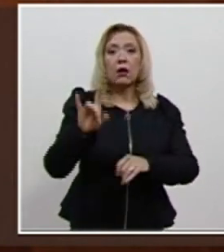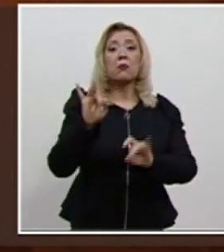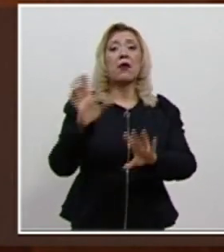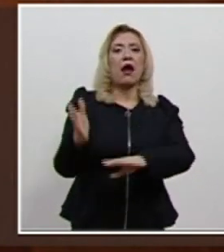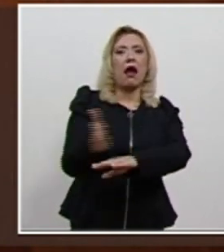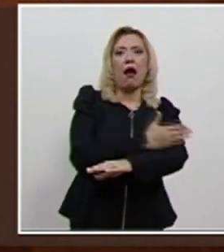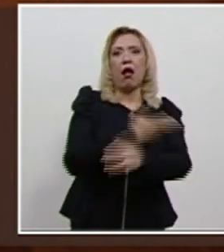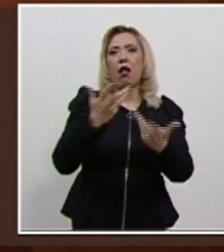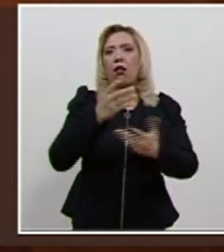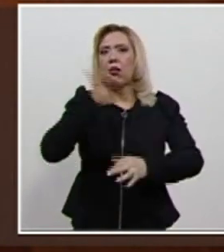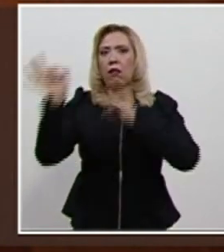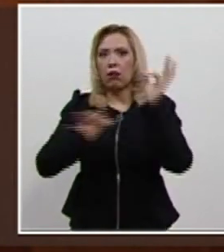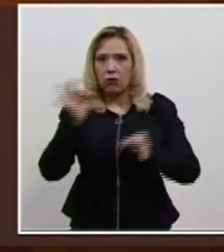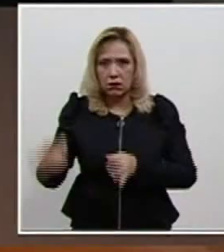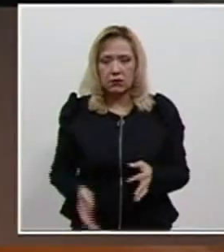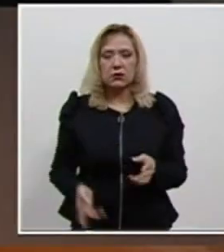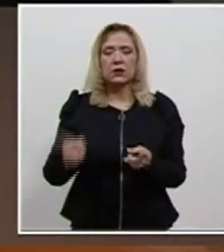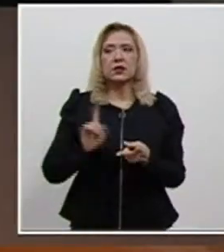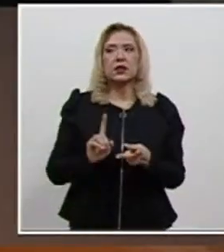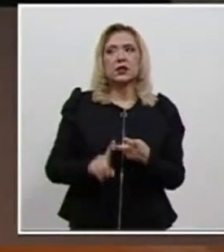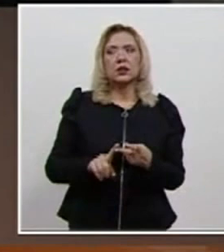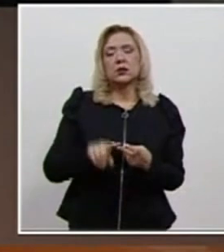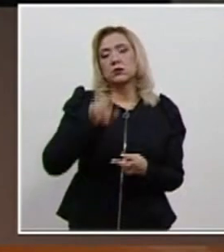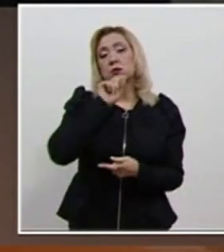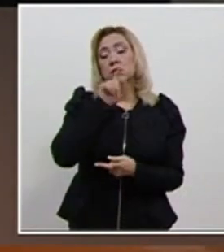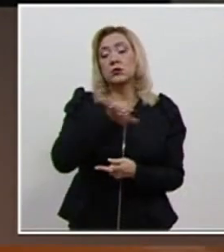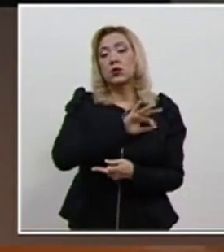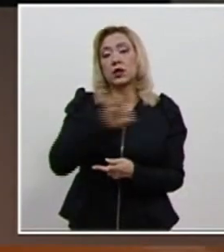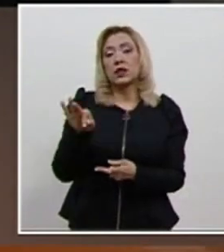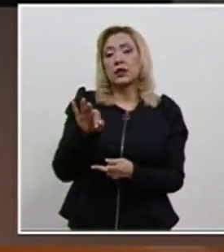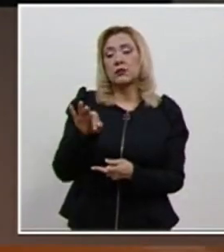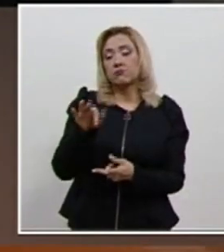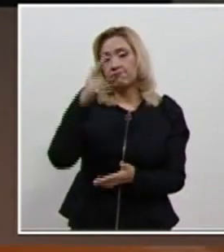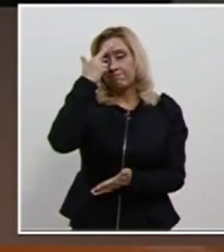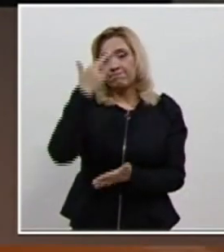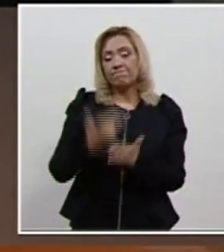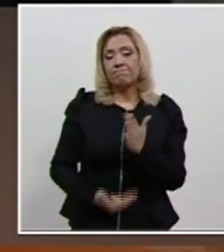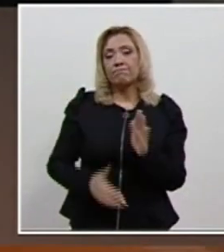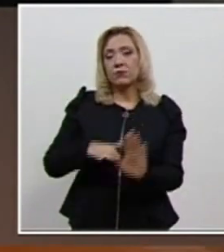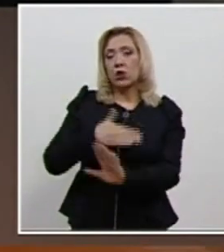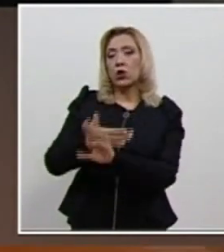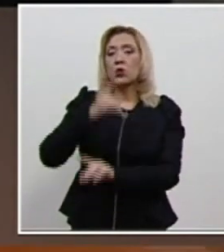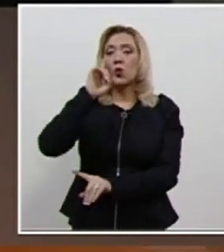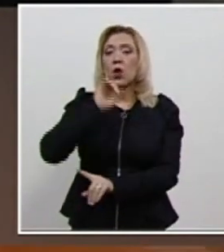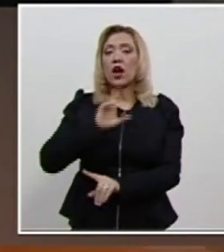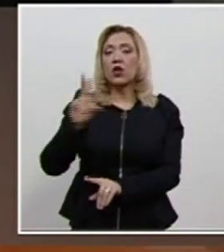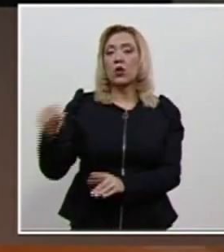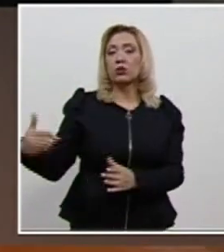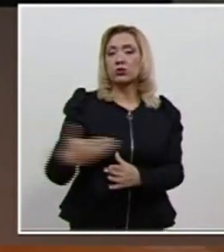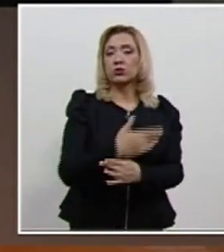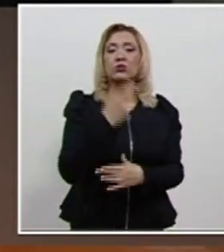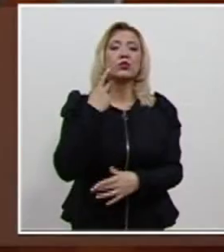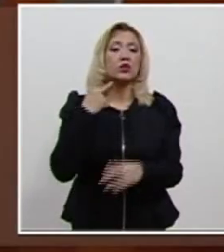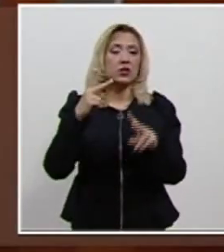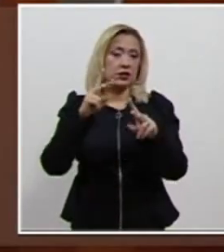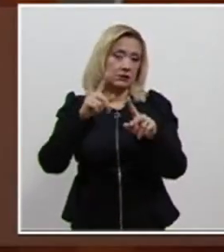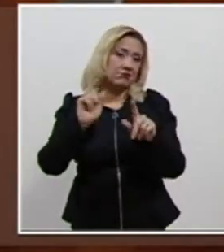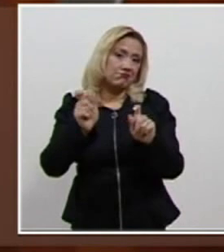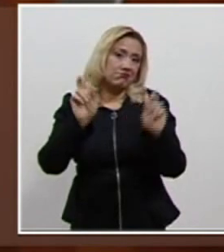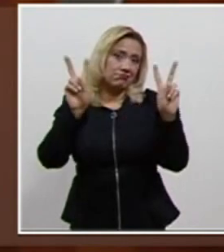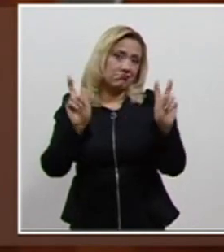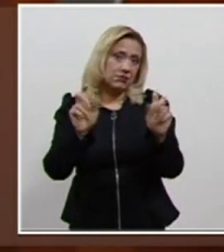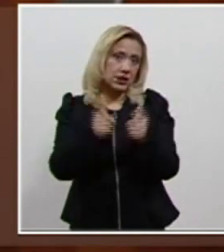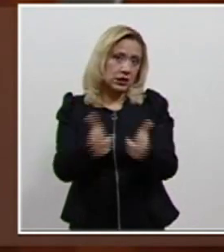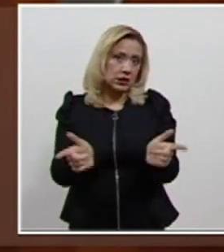pre-campaña y campaña, así como actos que pudieran constituir violencia política contra las mujeres en razón de género. Además,